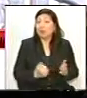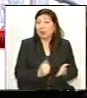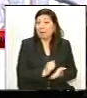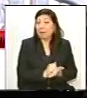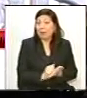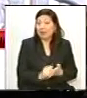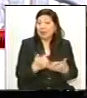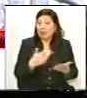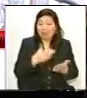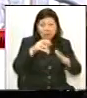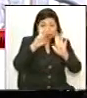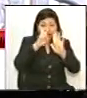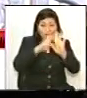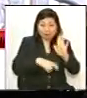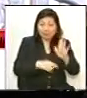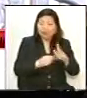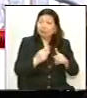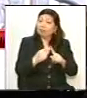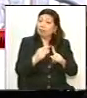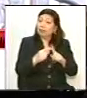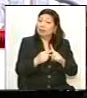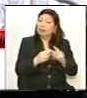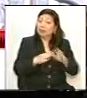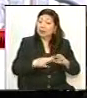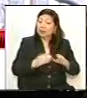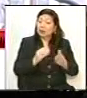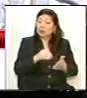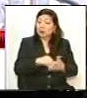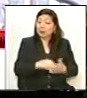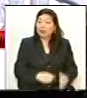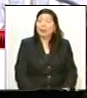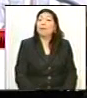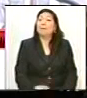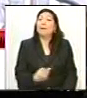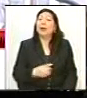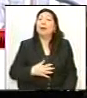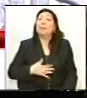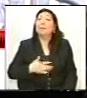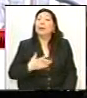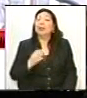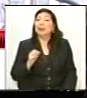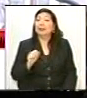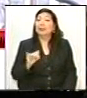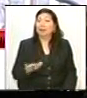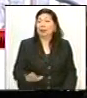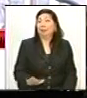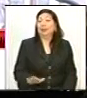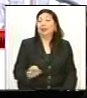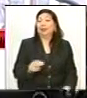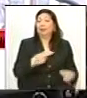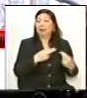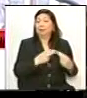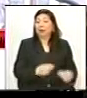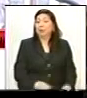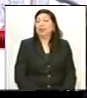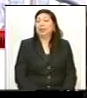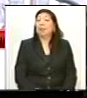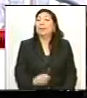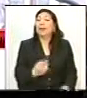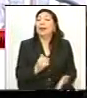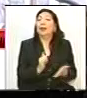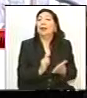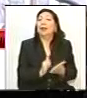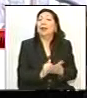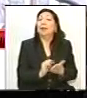está ya programado una serie de auditorías de cumplimiento para poder ahí sí deslindar las responsabilidades, para que